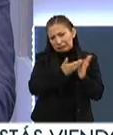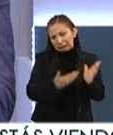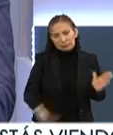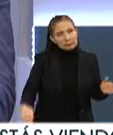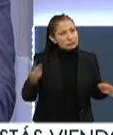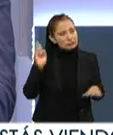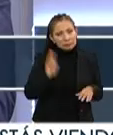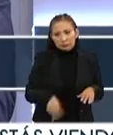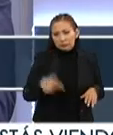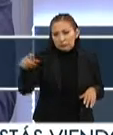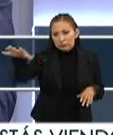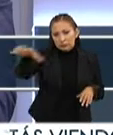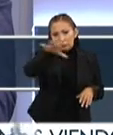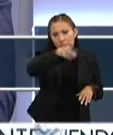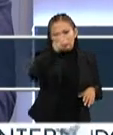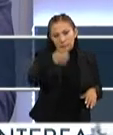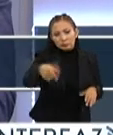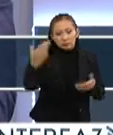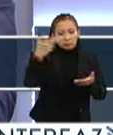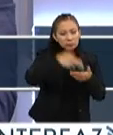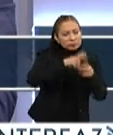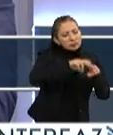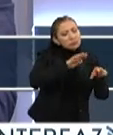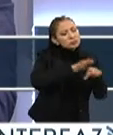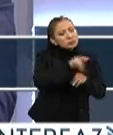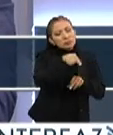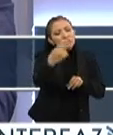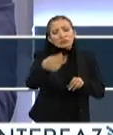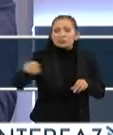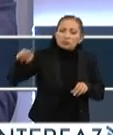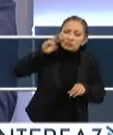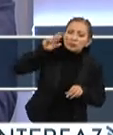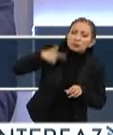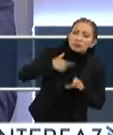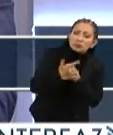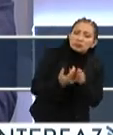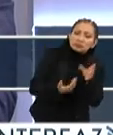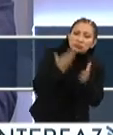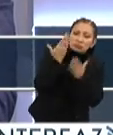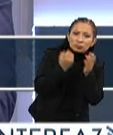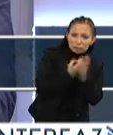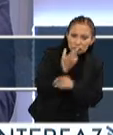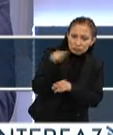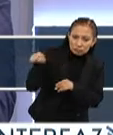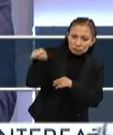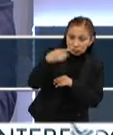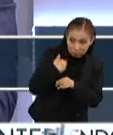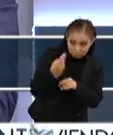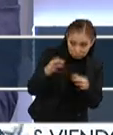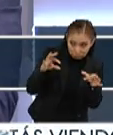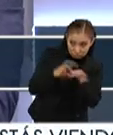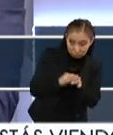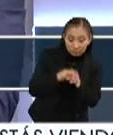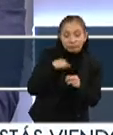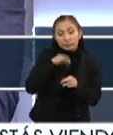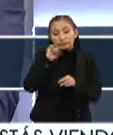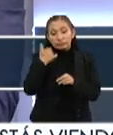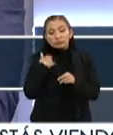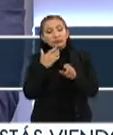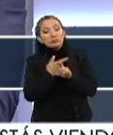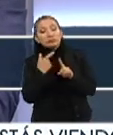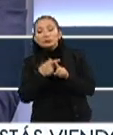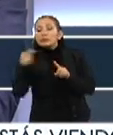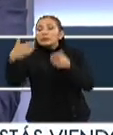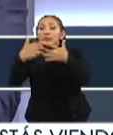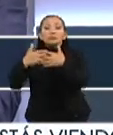un proceso que involucra en principio analizar cuáles son las necesidades y dentro de ese análisis pues se encuentran los